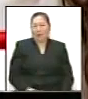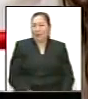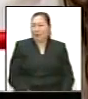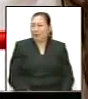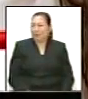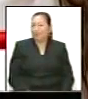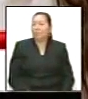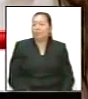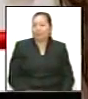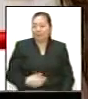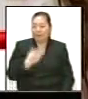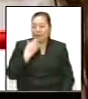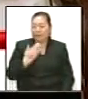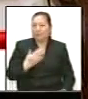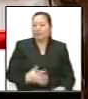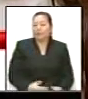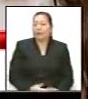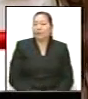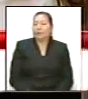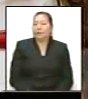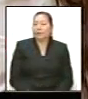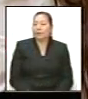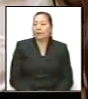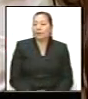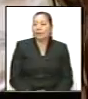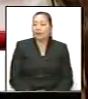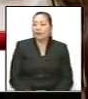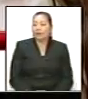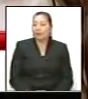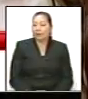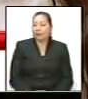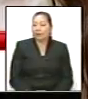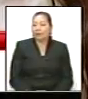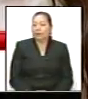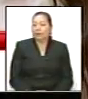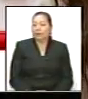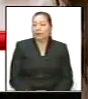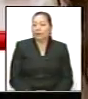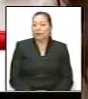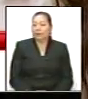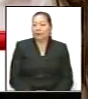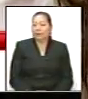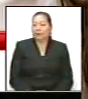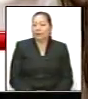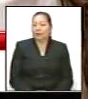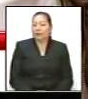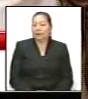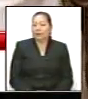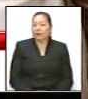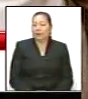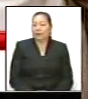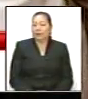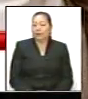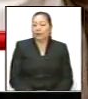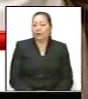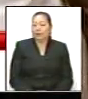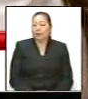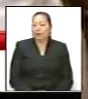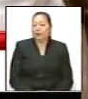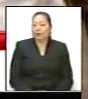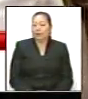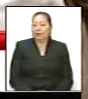sus bolsillos. Gracias, presidente. Hace uso de la palabra la señora congresista Janet Sánchez.